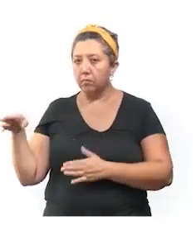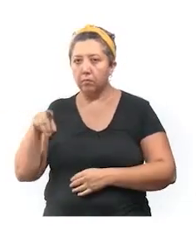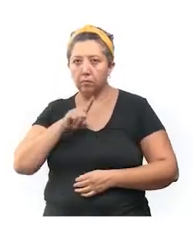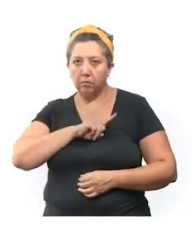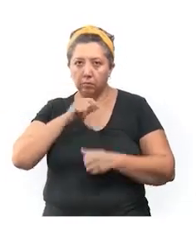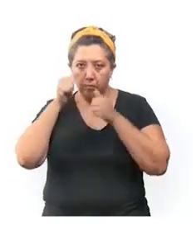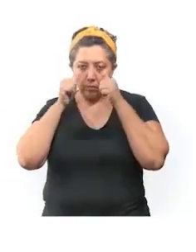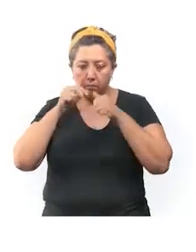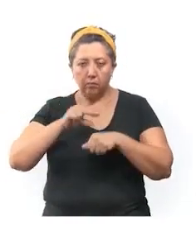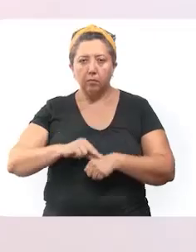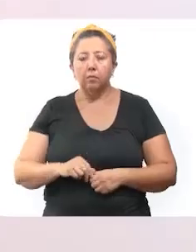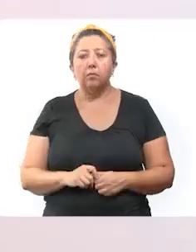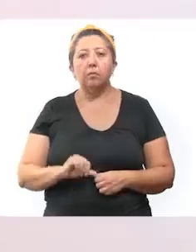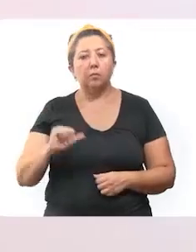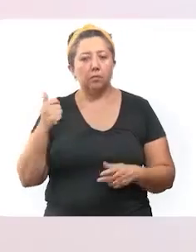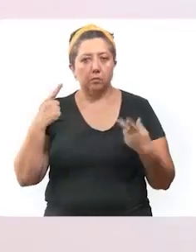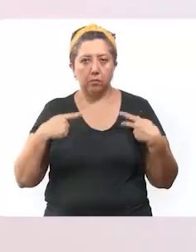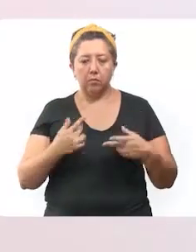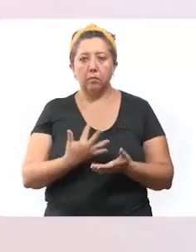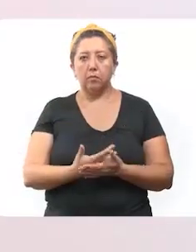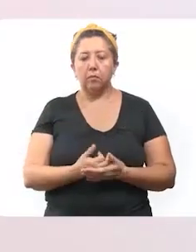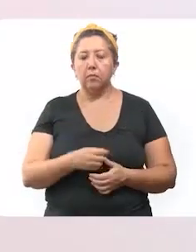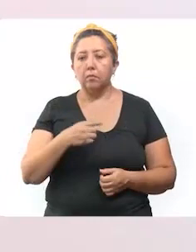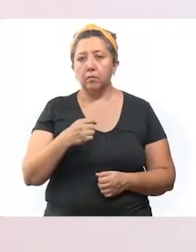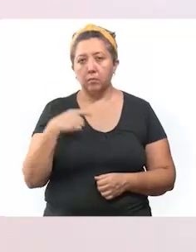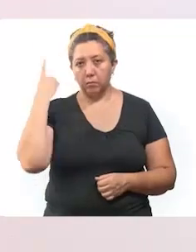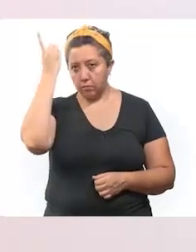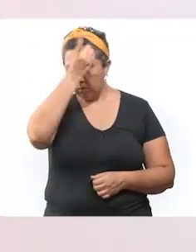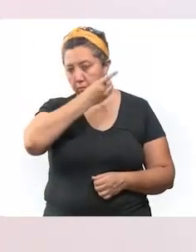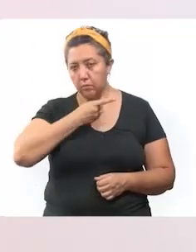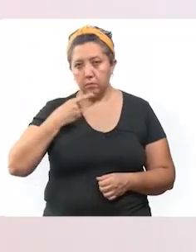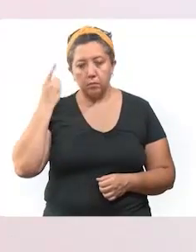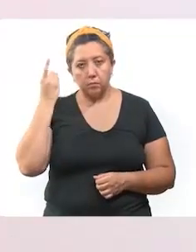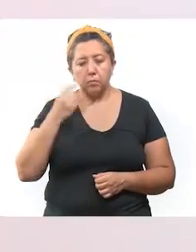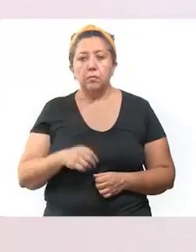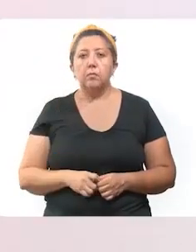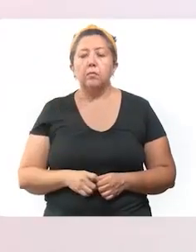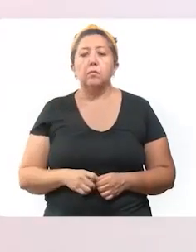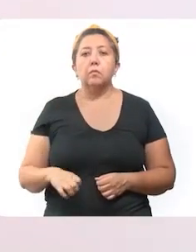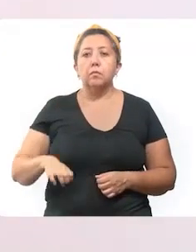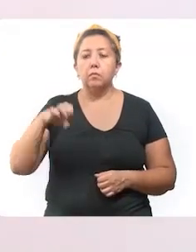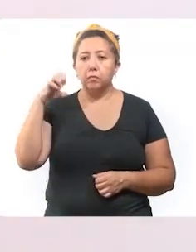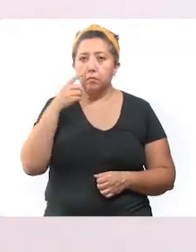y en aislamiento total. Hay otros pacientes a la espera de diagnóstico.